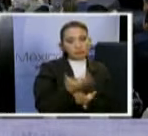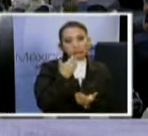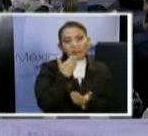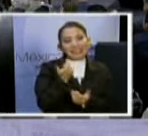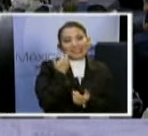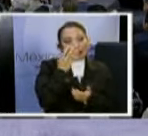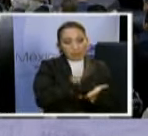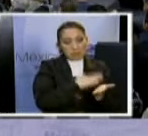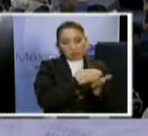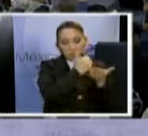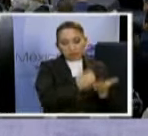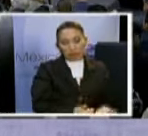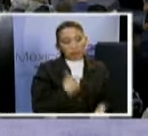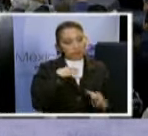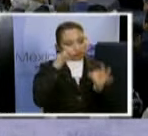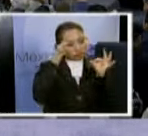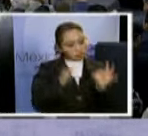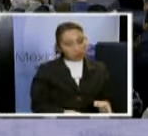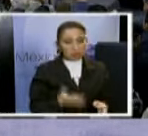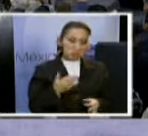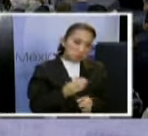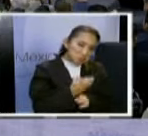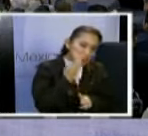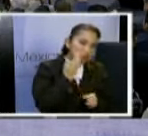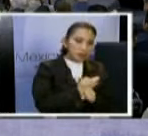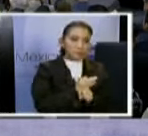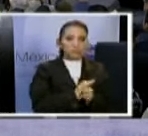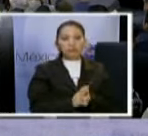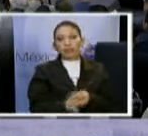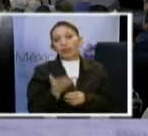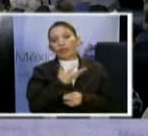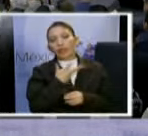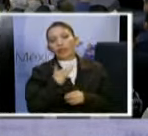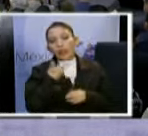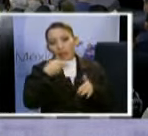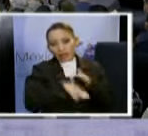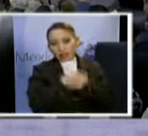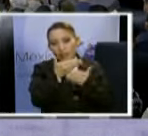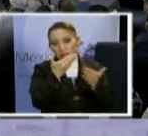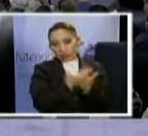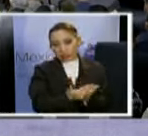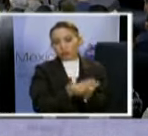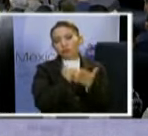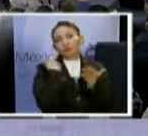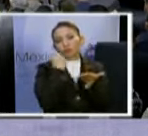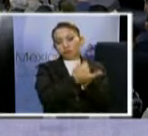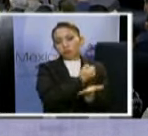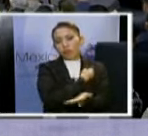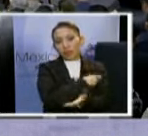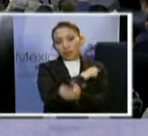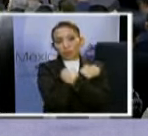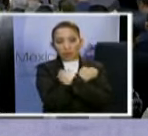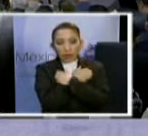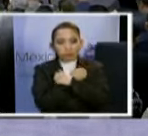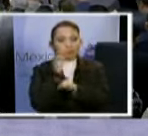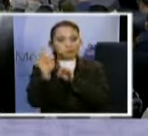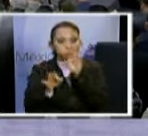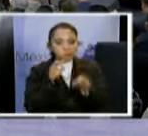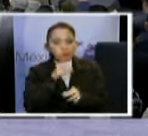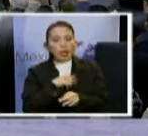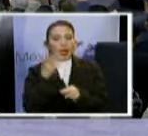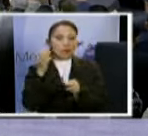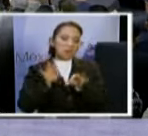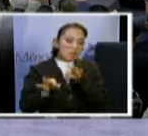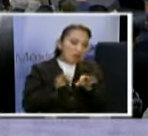tienen un estatus migratorio regular. Tienen accesos a servicios de seguridad social, educación, atención médica,